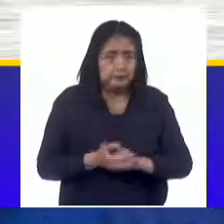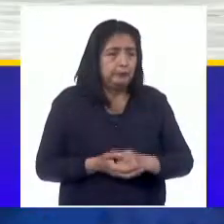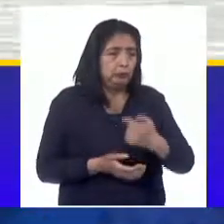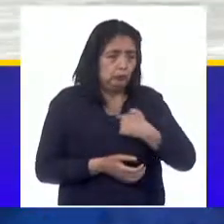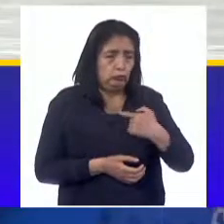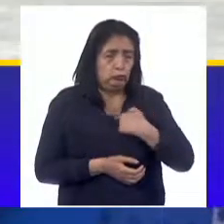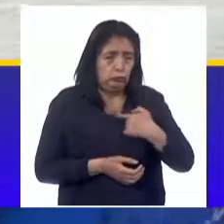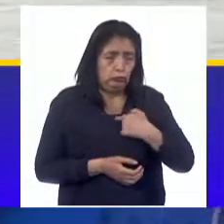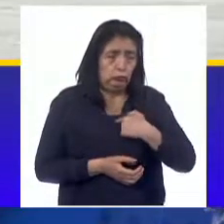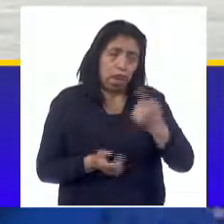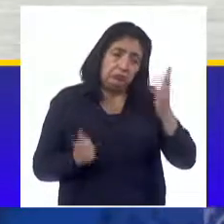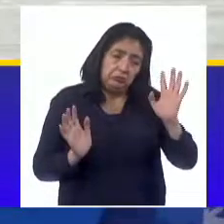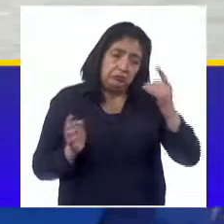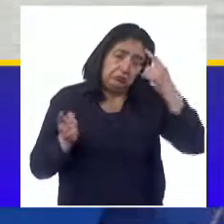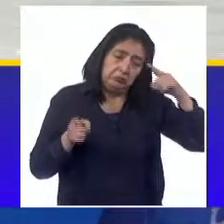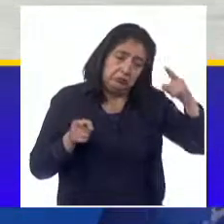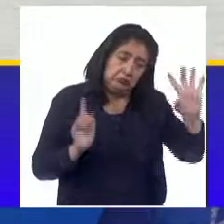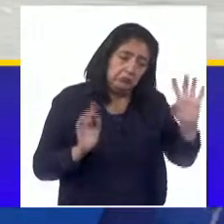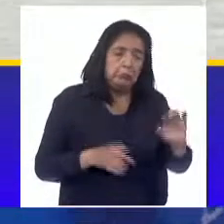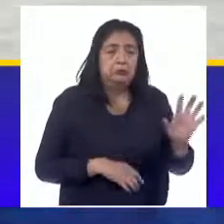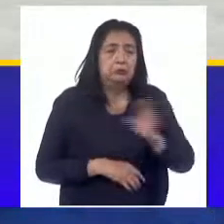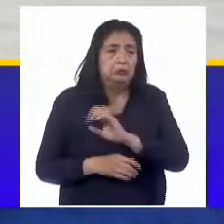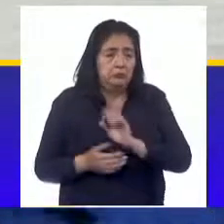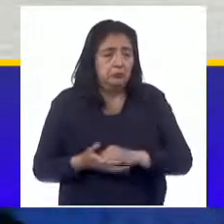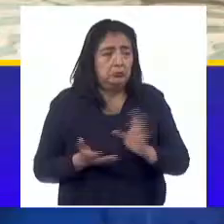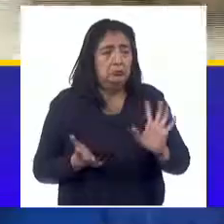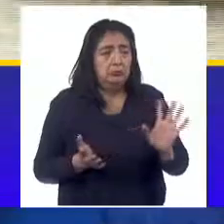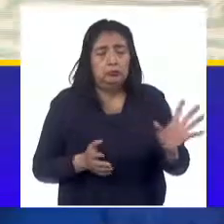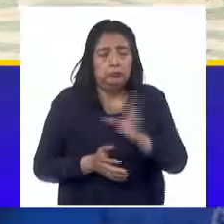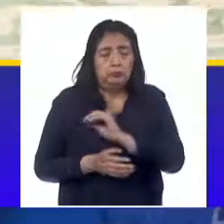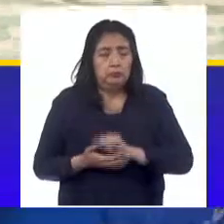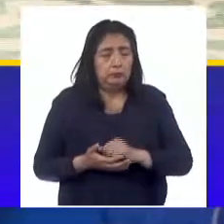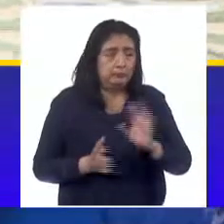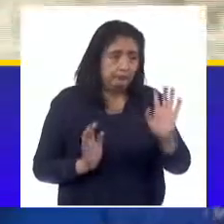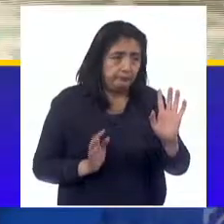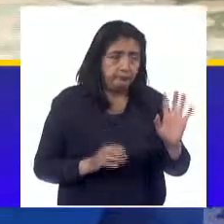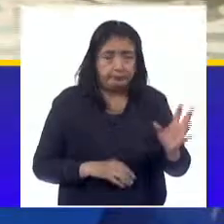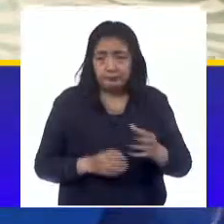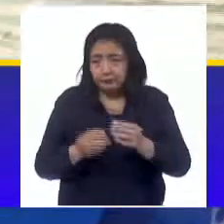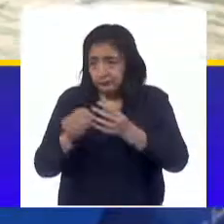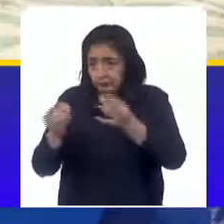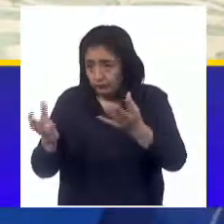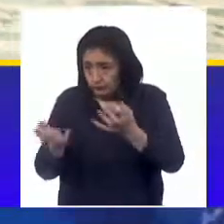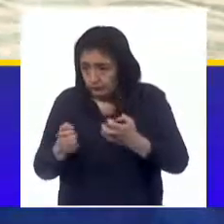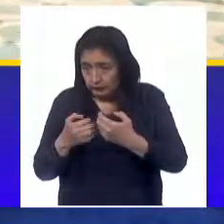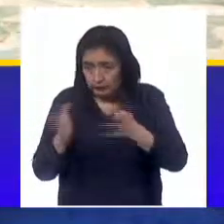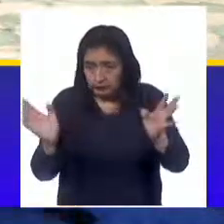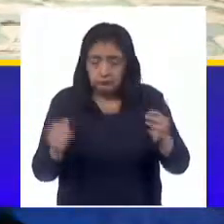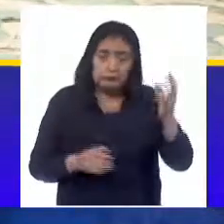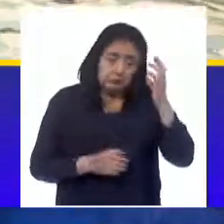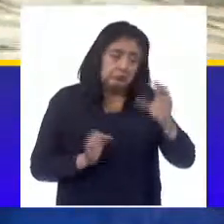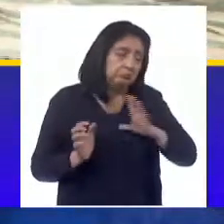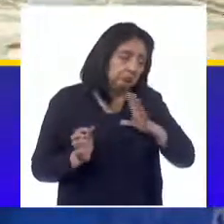yo voy a los acuerdos que se tomen van a ser acuerdos colegiados. O sea, si la mayoría desea abrir la playa, Miraflores